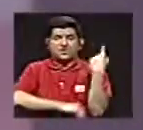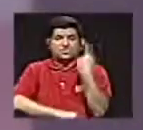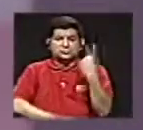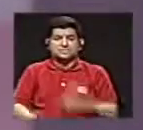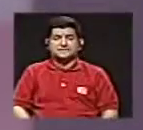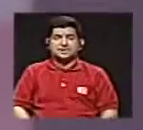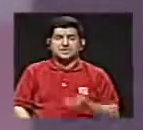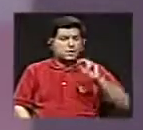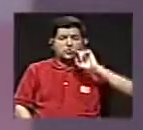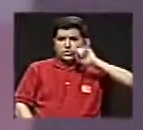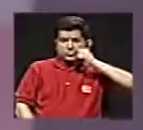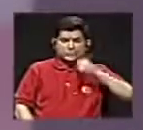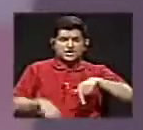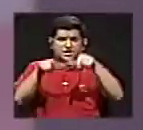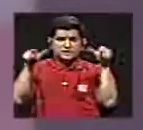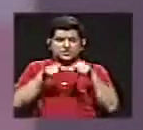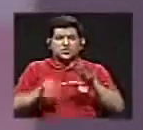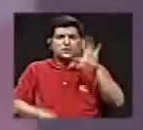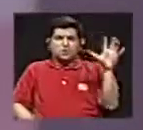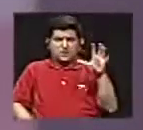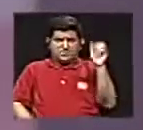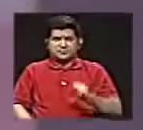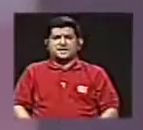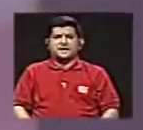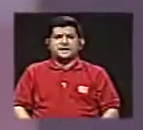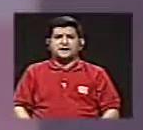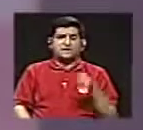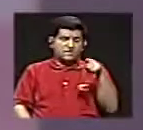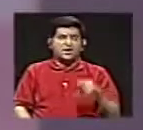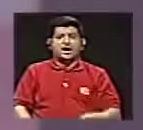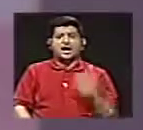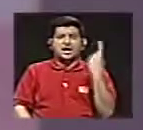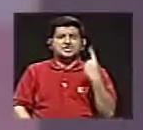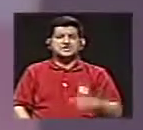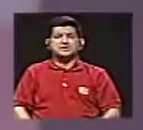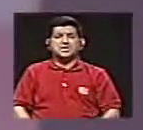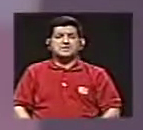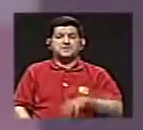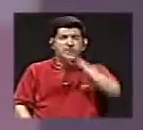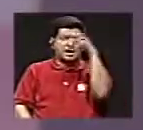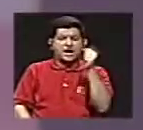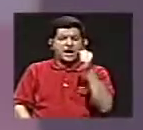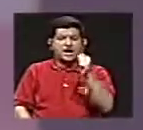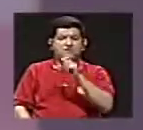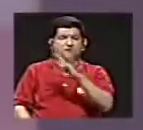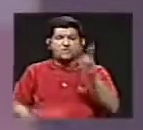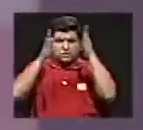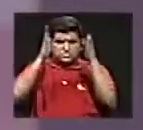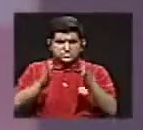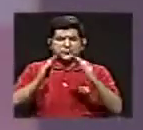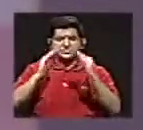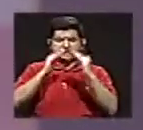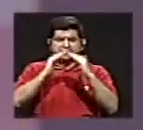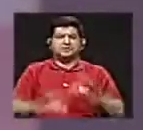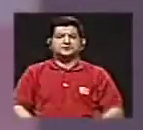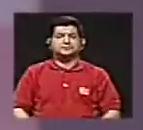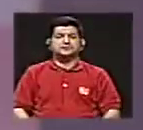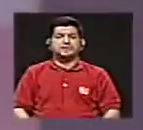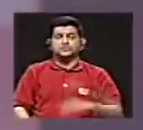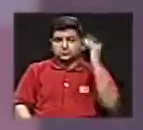es un secreto, que siempre las zonas atlánticas, los asentamientos siempre han sido de afrocostarricenses. Entonces, que